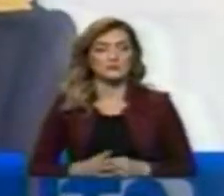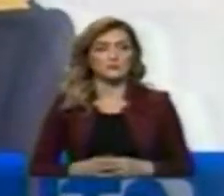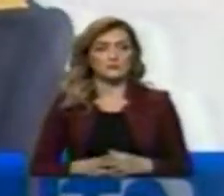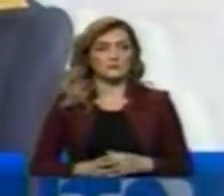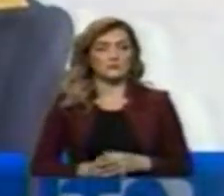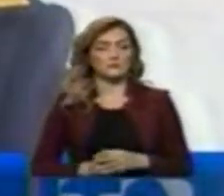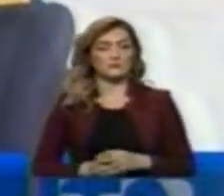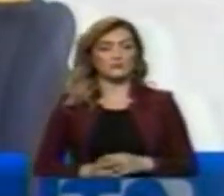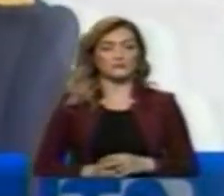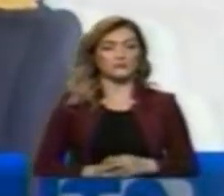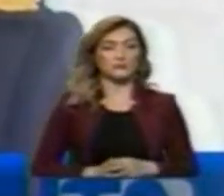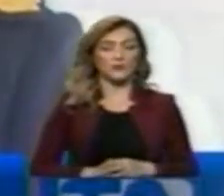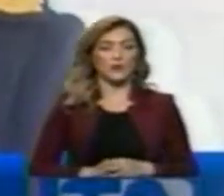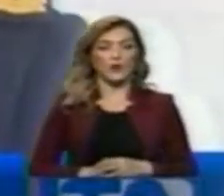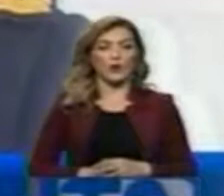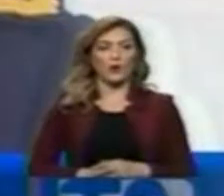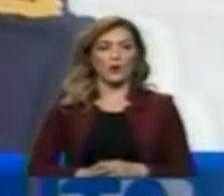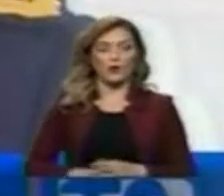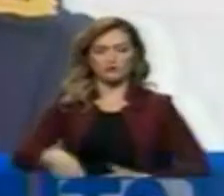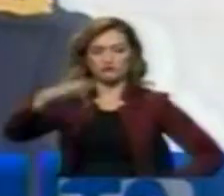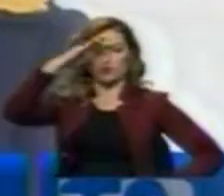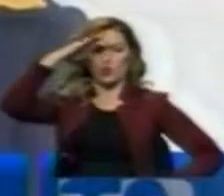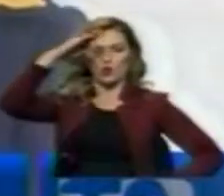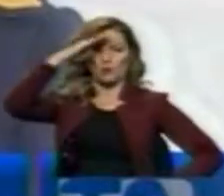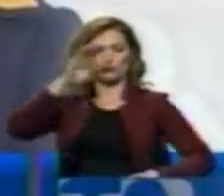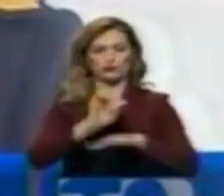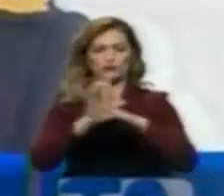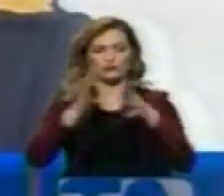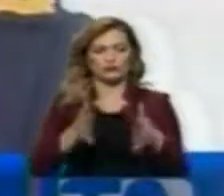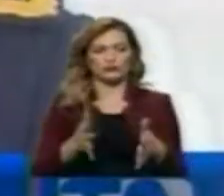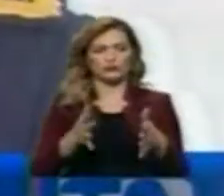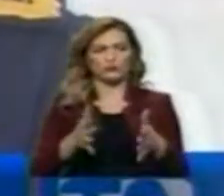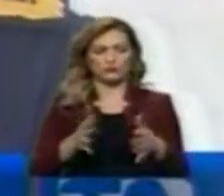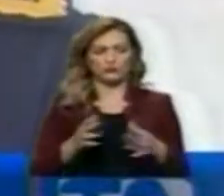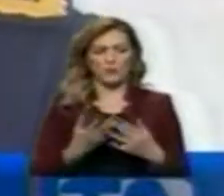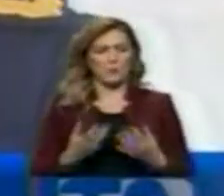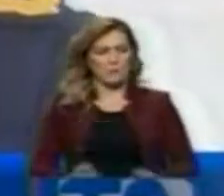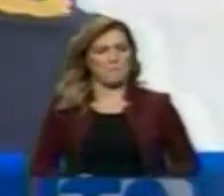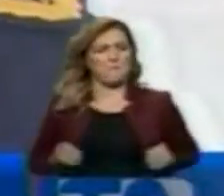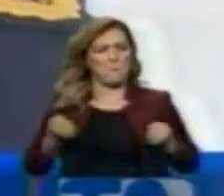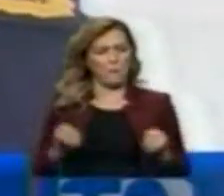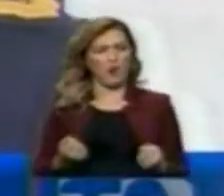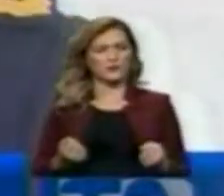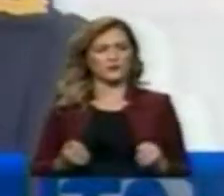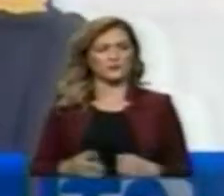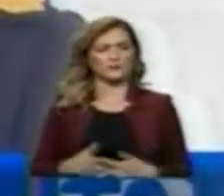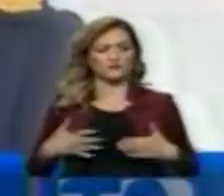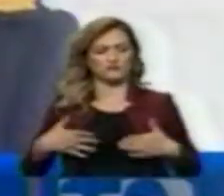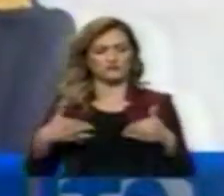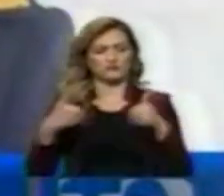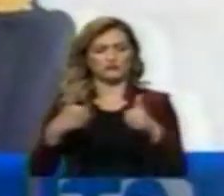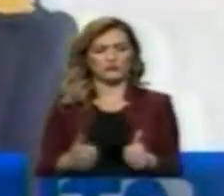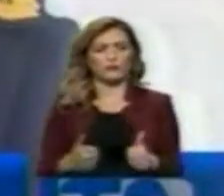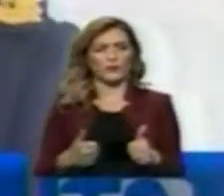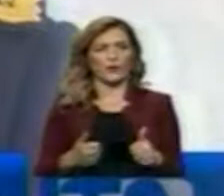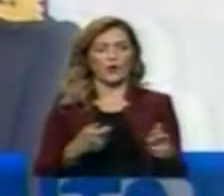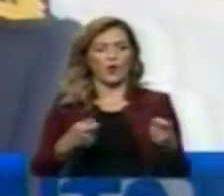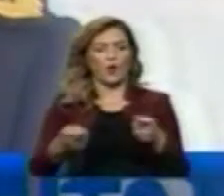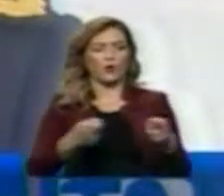soldado ecuatoriano, que sin su armamento de dotación y bajo un confuso precepto de uso progresivo de la